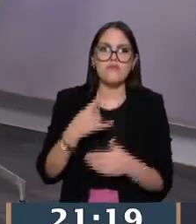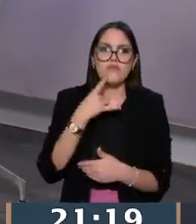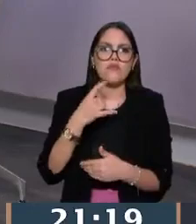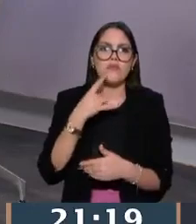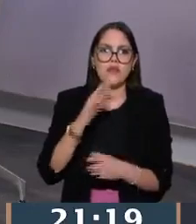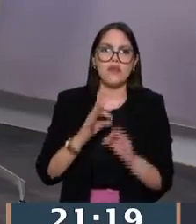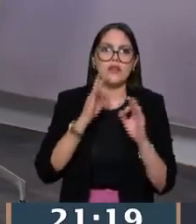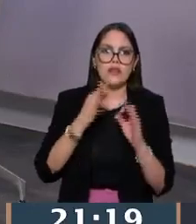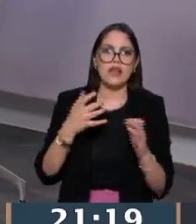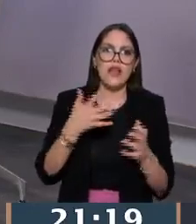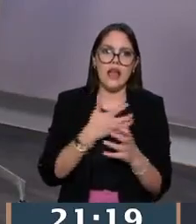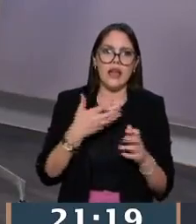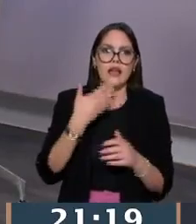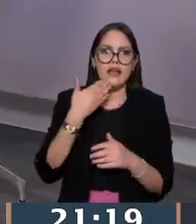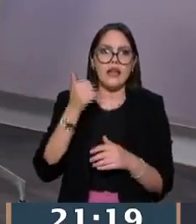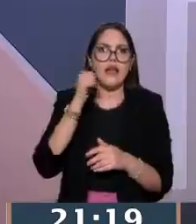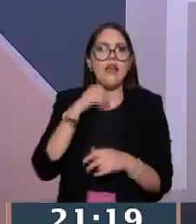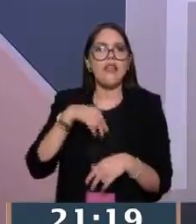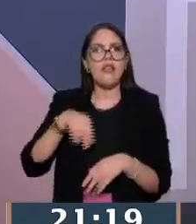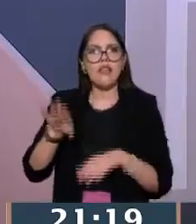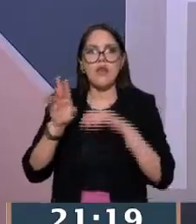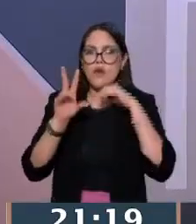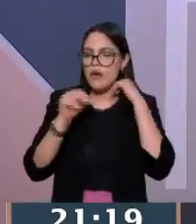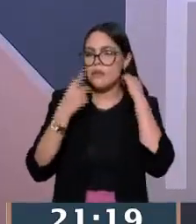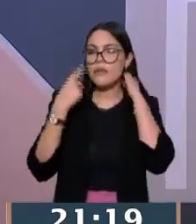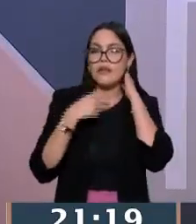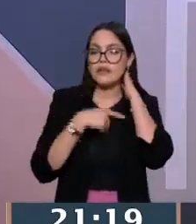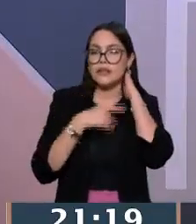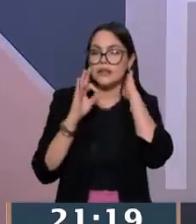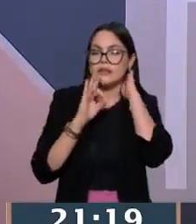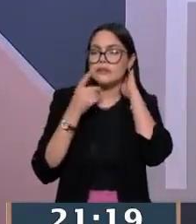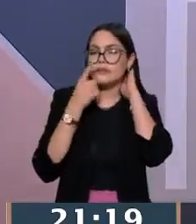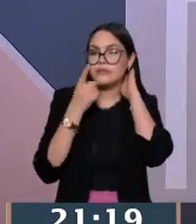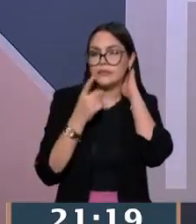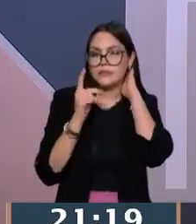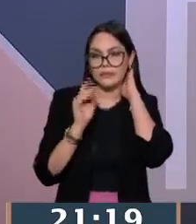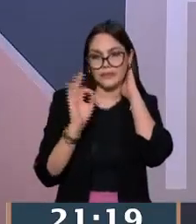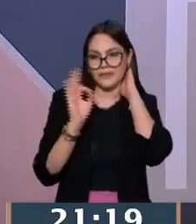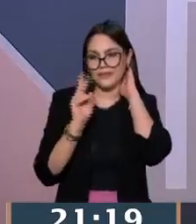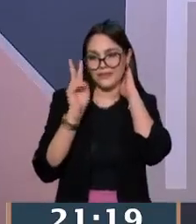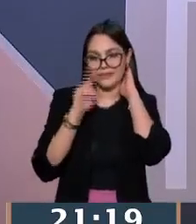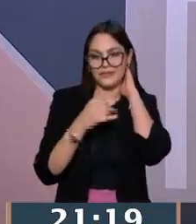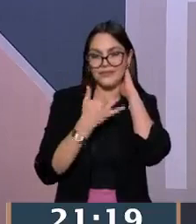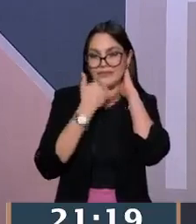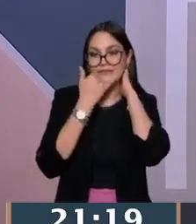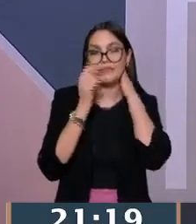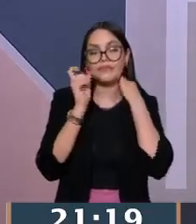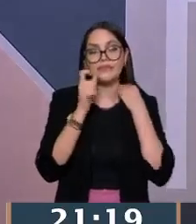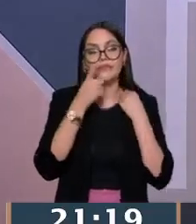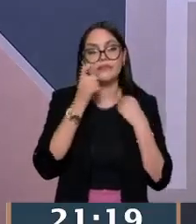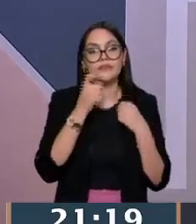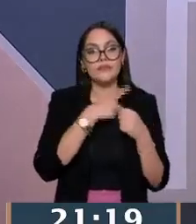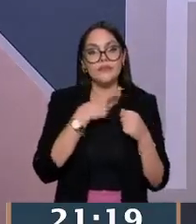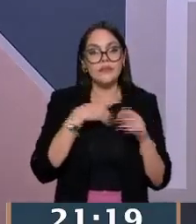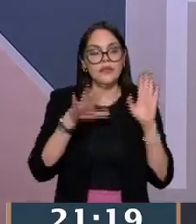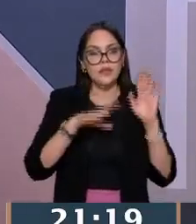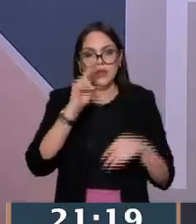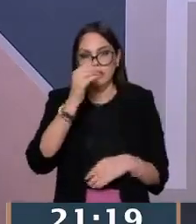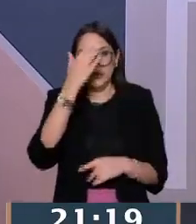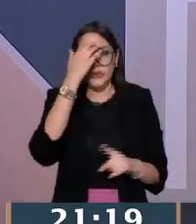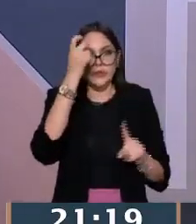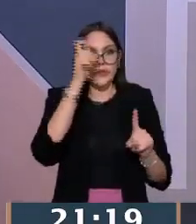de echarse a dormir por ahí, pero hay un supuesto totalmente equivocado que parte de desconocer